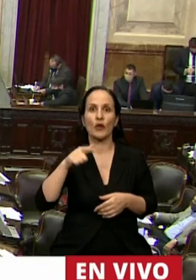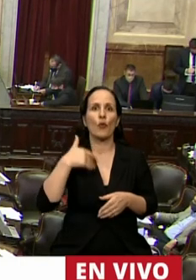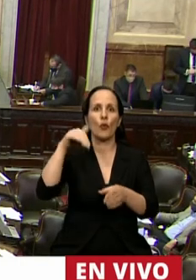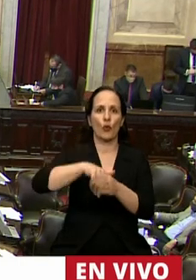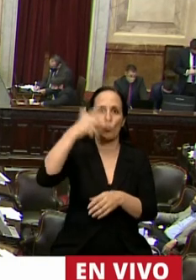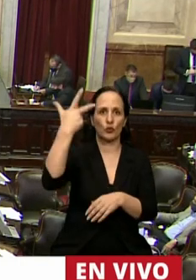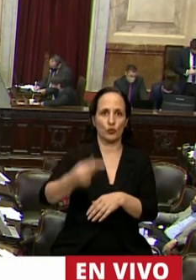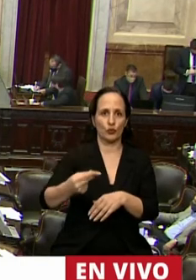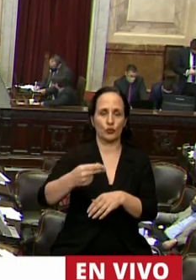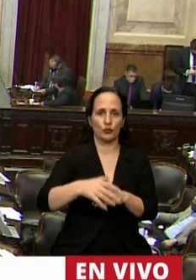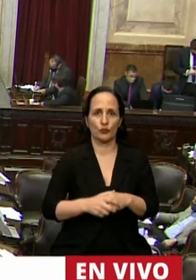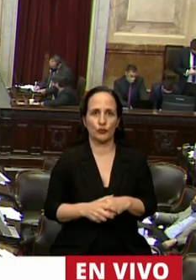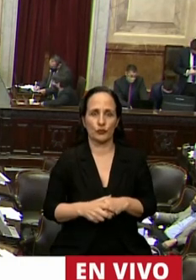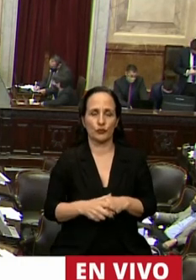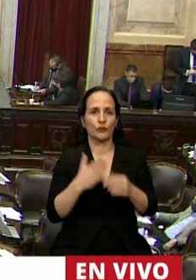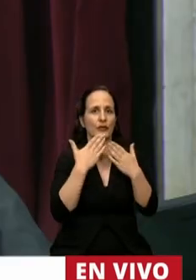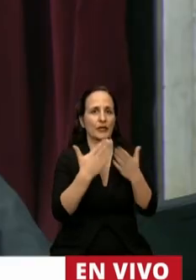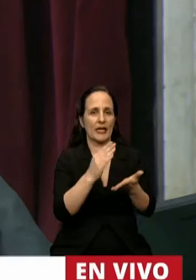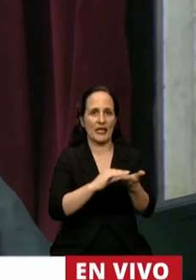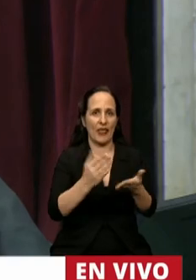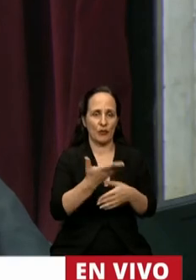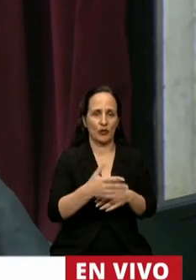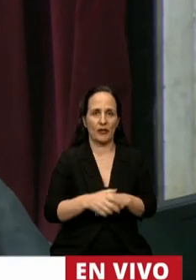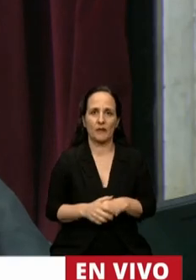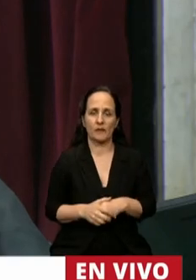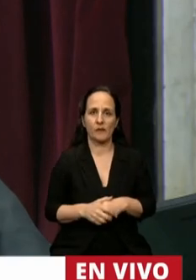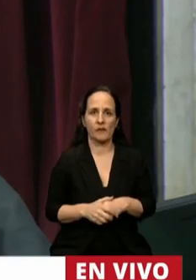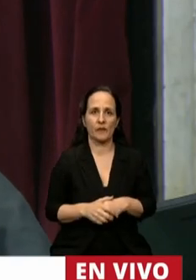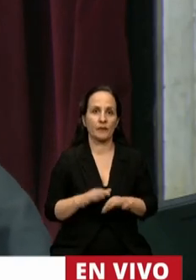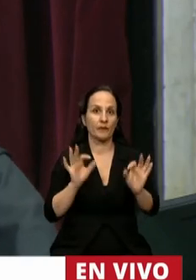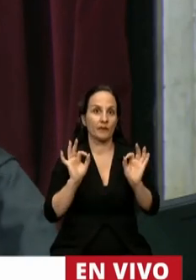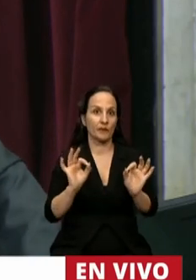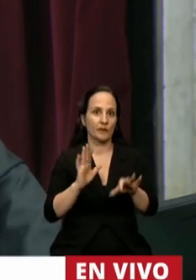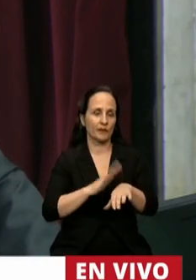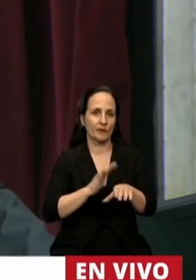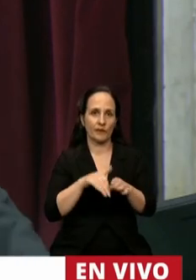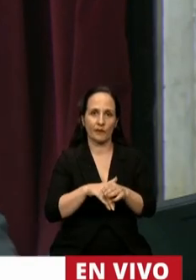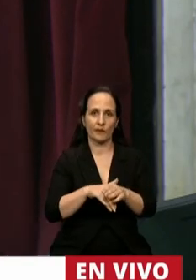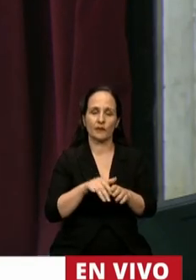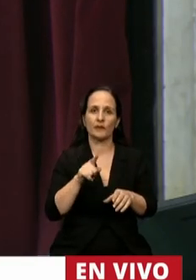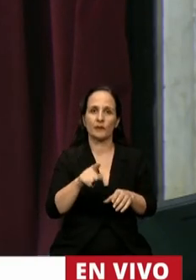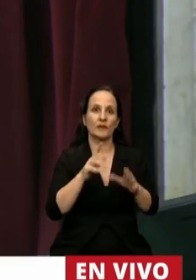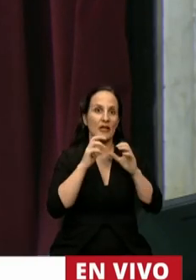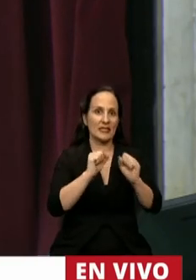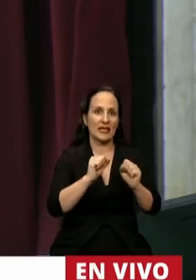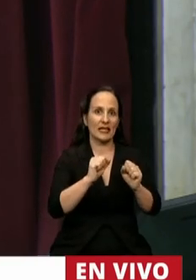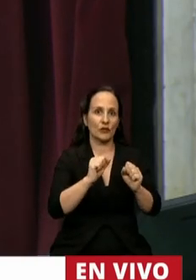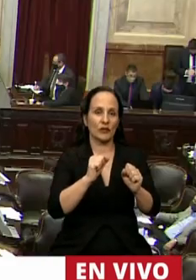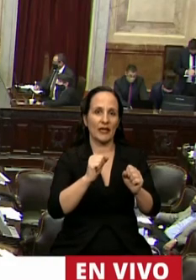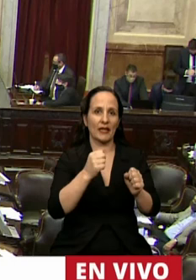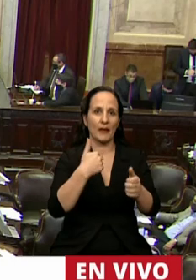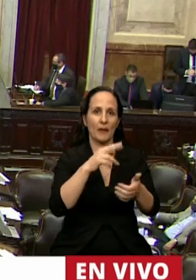Voto negativo, señor presidente. Gracias, diputada. Cerrada la votación por secretaría, se dará